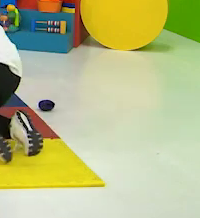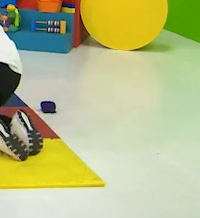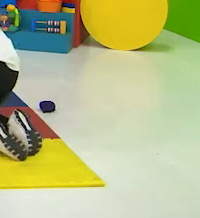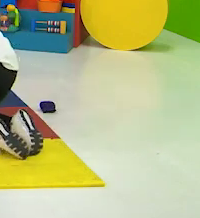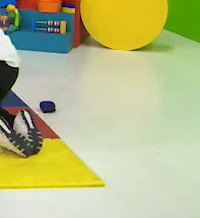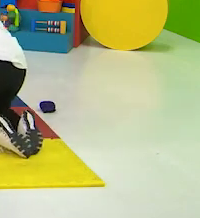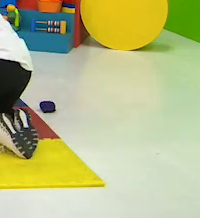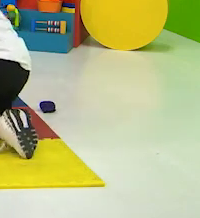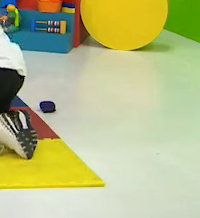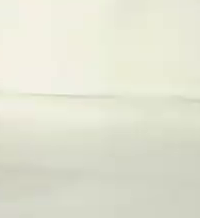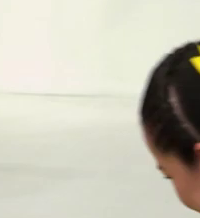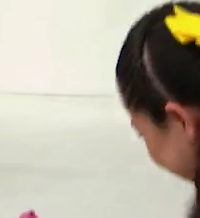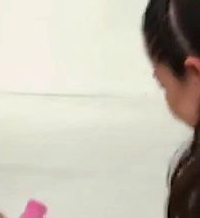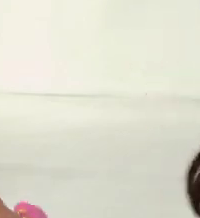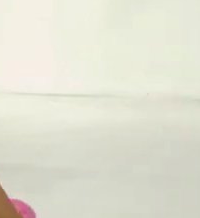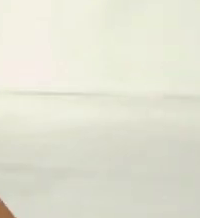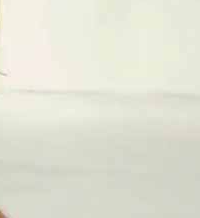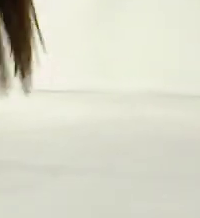tu casa!